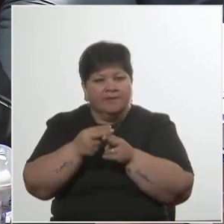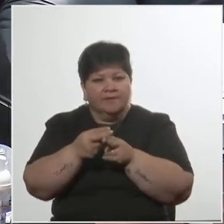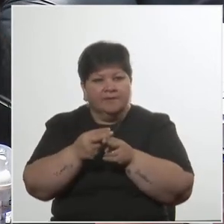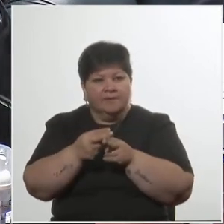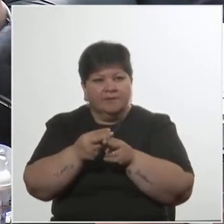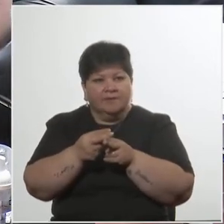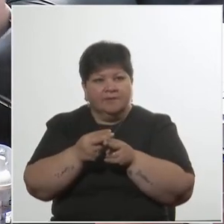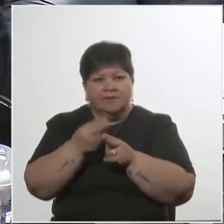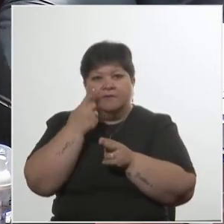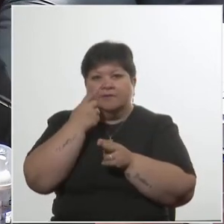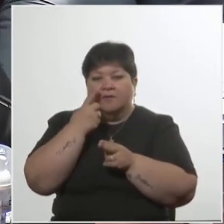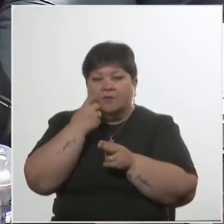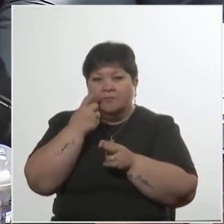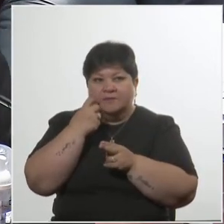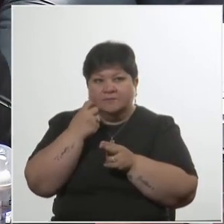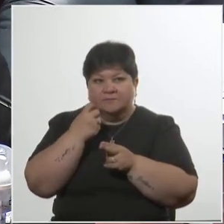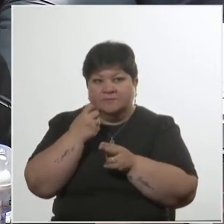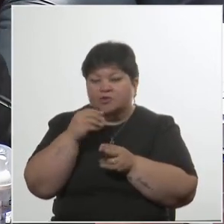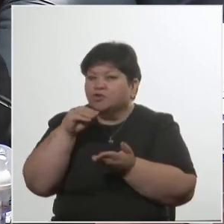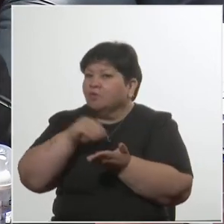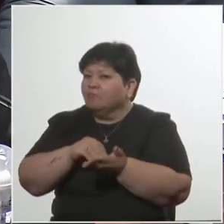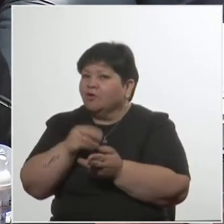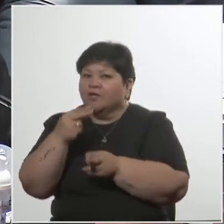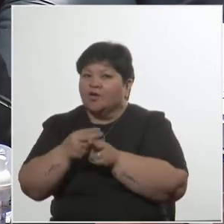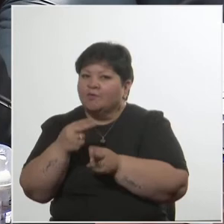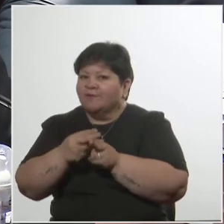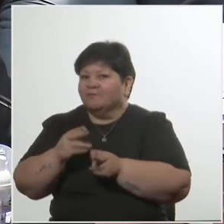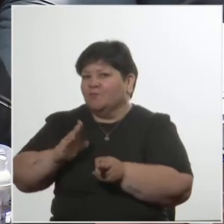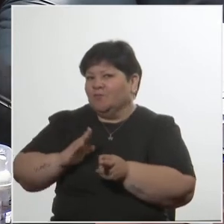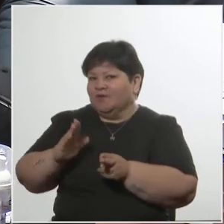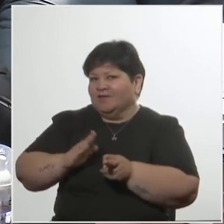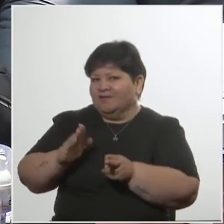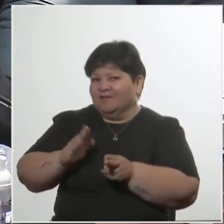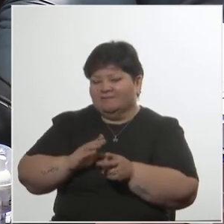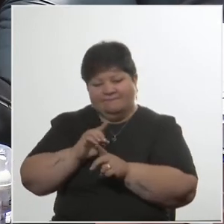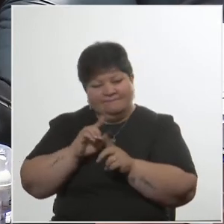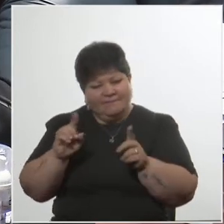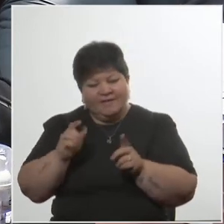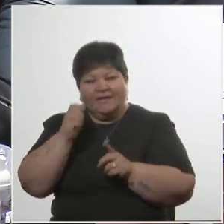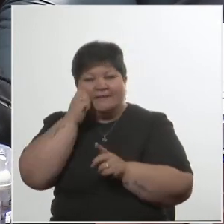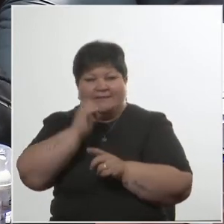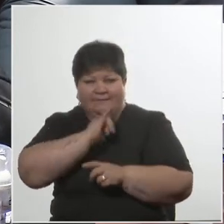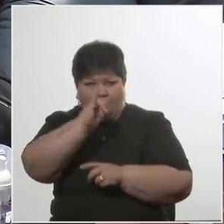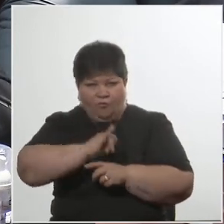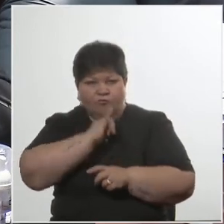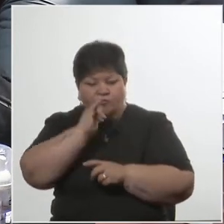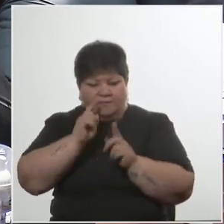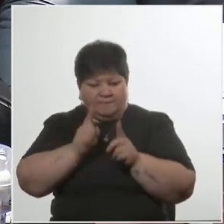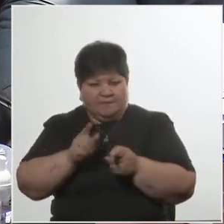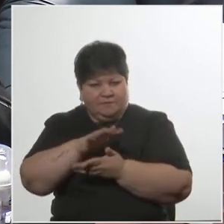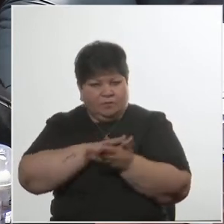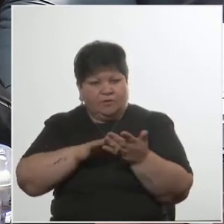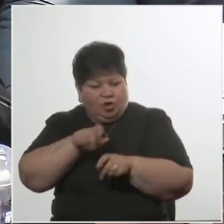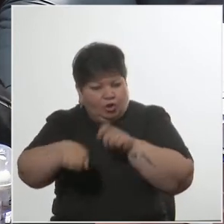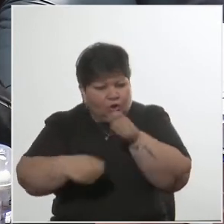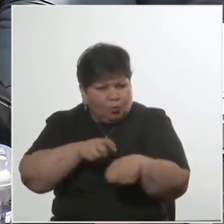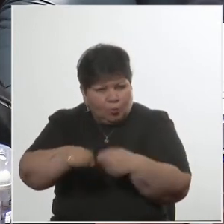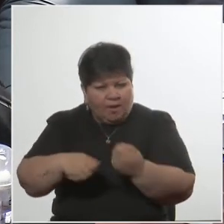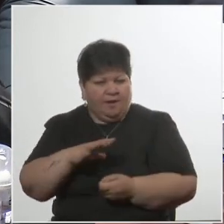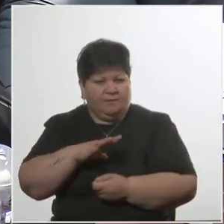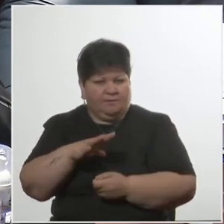y no pone nombre y apellido de las mujeres que dan testimonio de la situación que saca